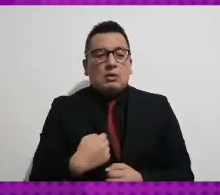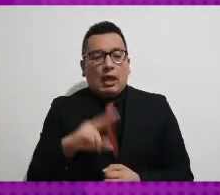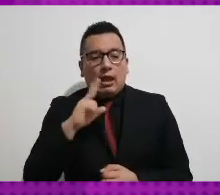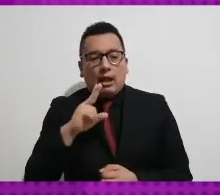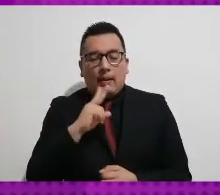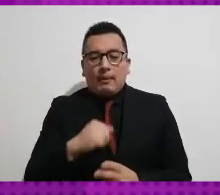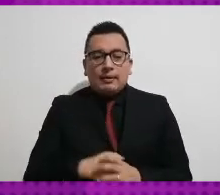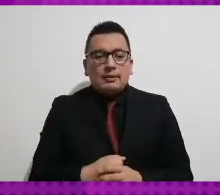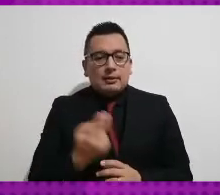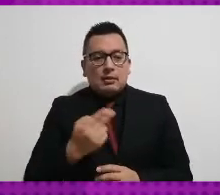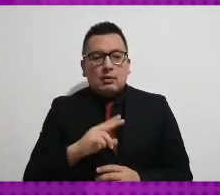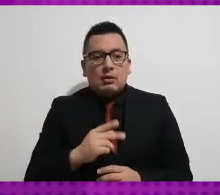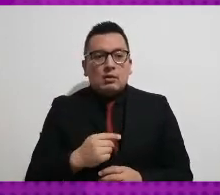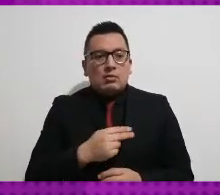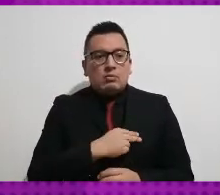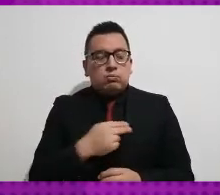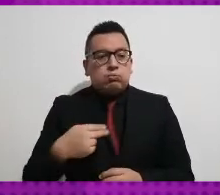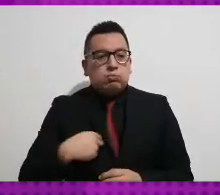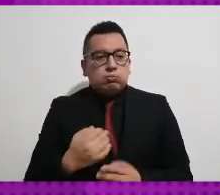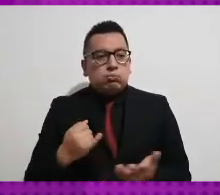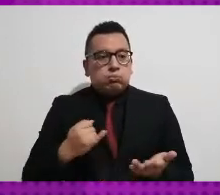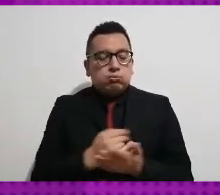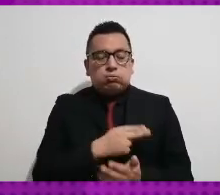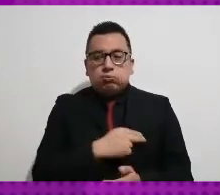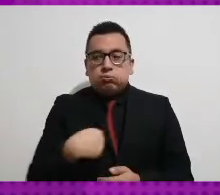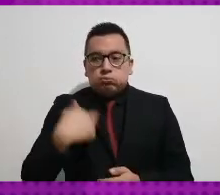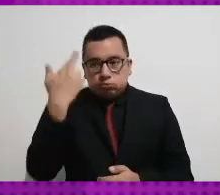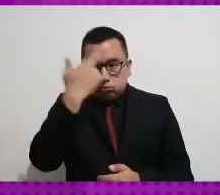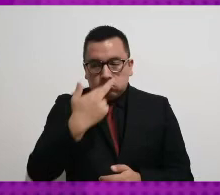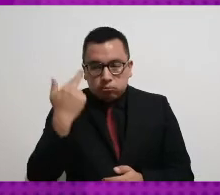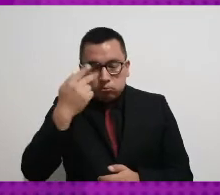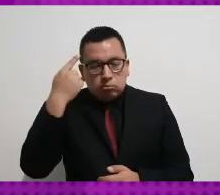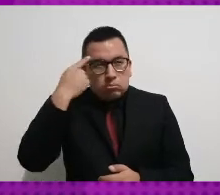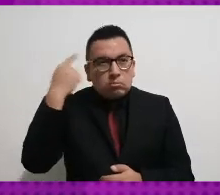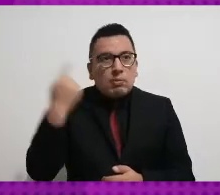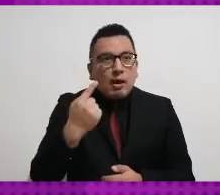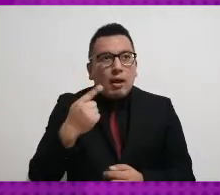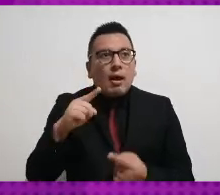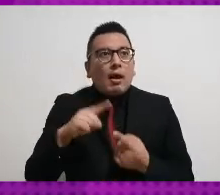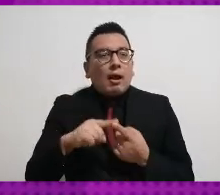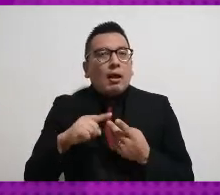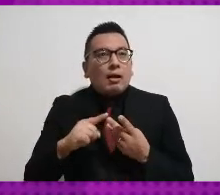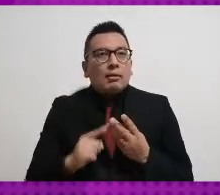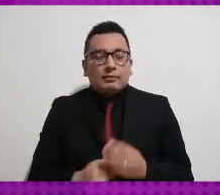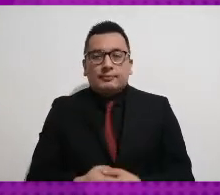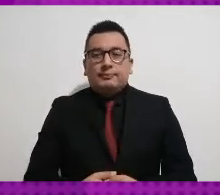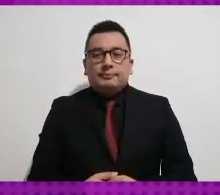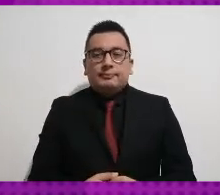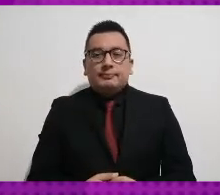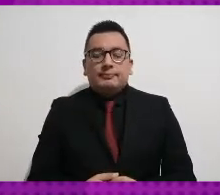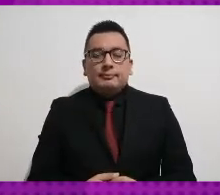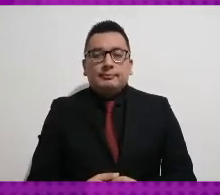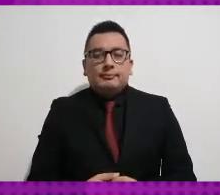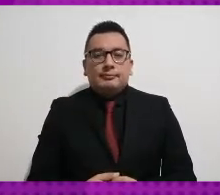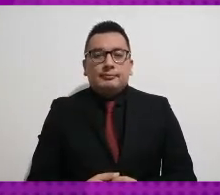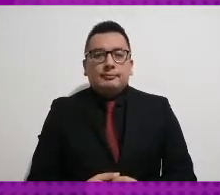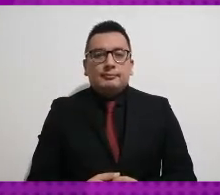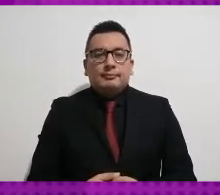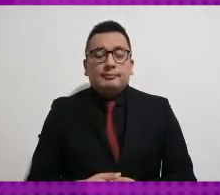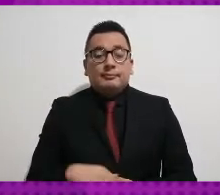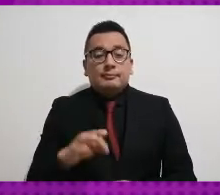tener. Esta auditoría puede ser que revisemos las